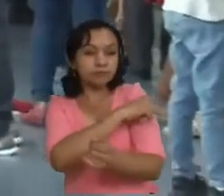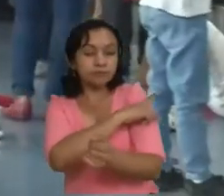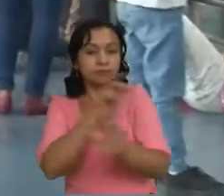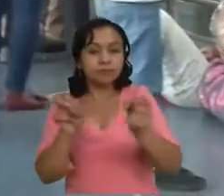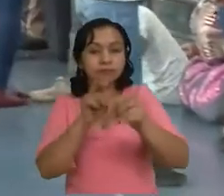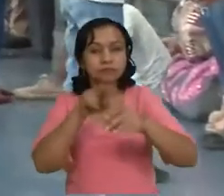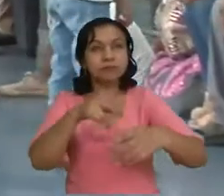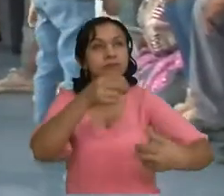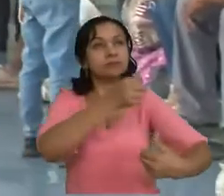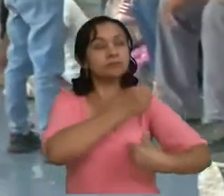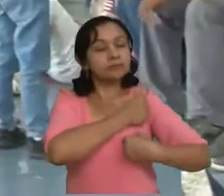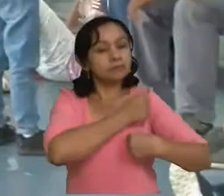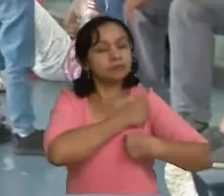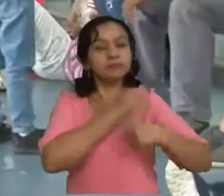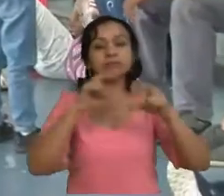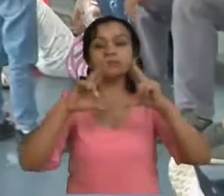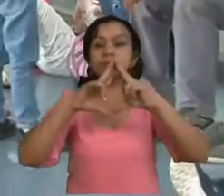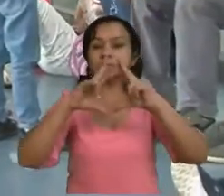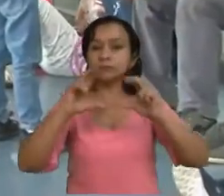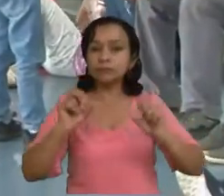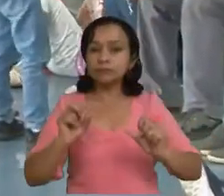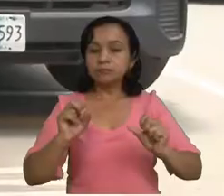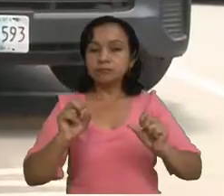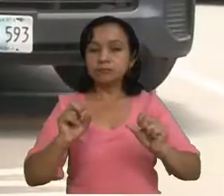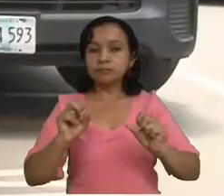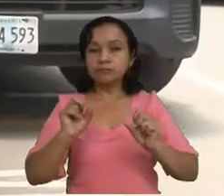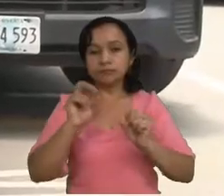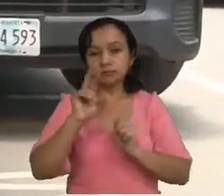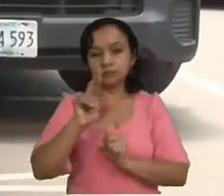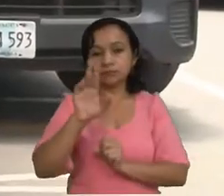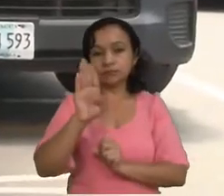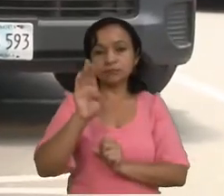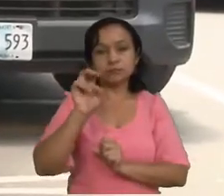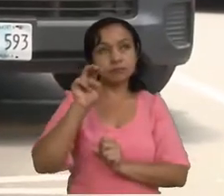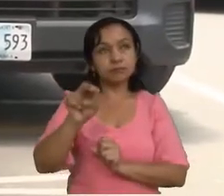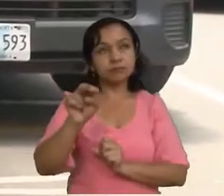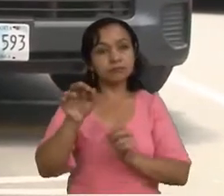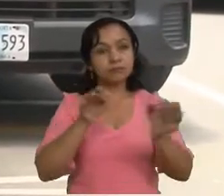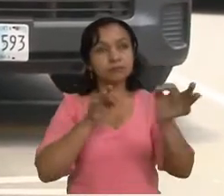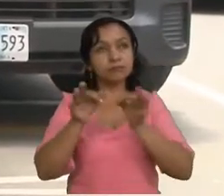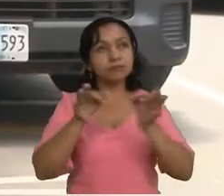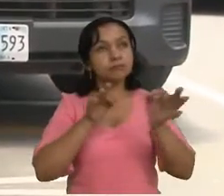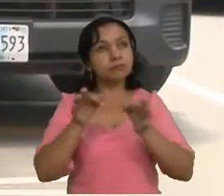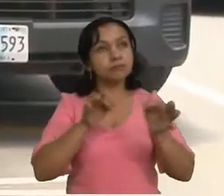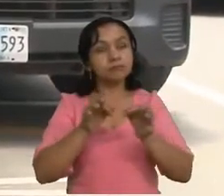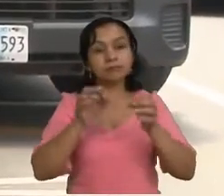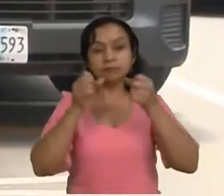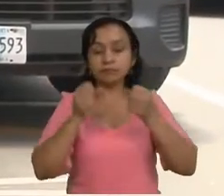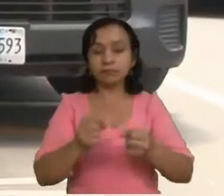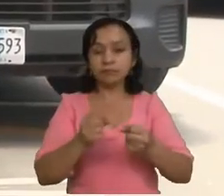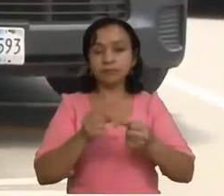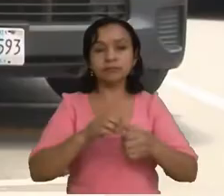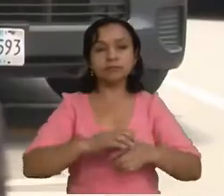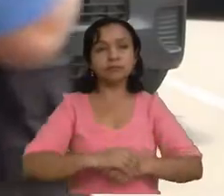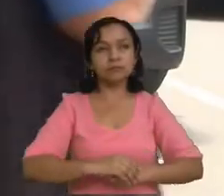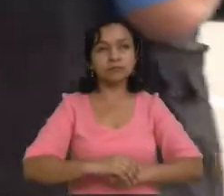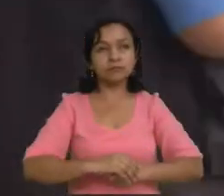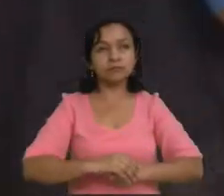el Ejército de Nicaragua. Con cámara de Rubén Castro, informó para el canal parlamentario Jonathan Castro.